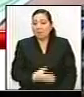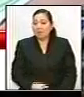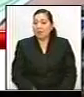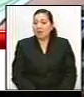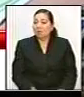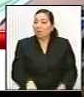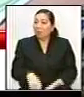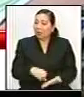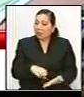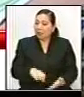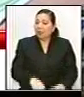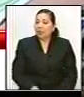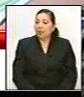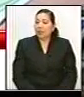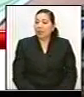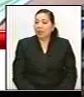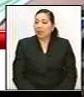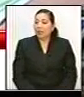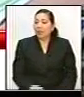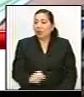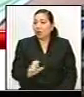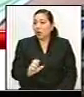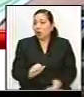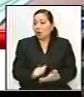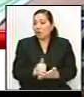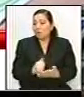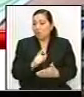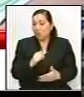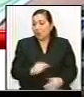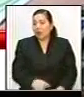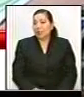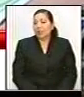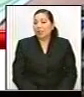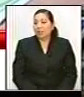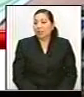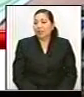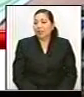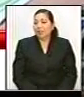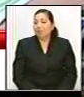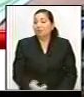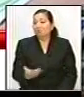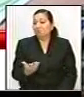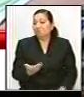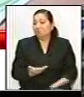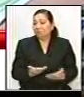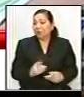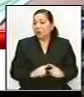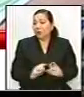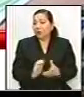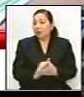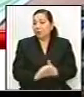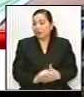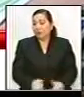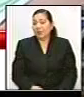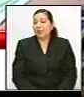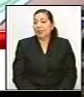papita a la huancaína o un arrocito con pollo y una chocolatada que la pedimos a veces de algunas